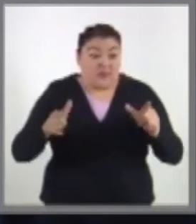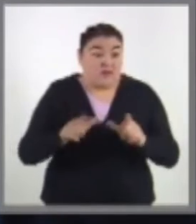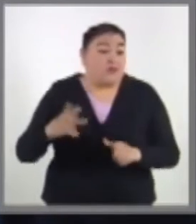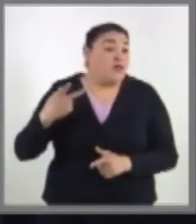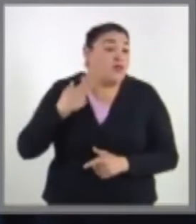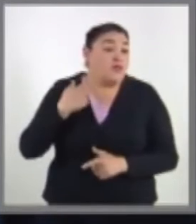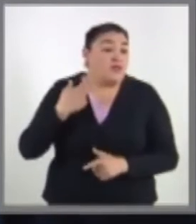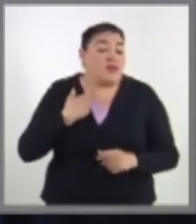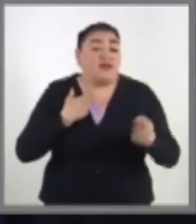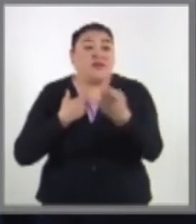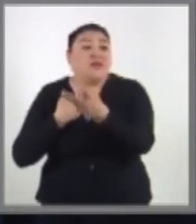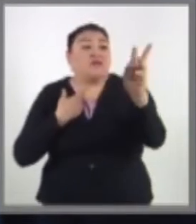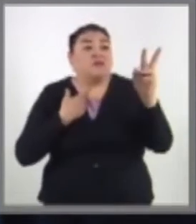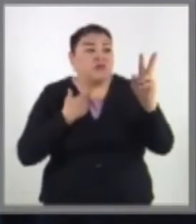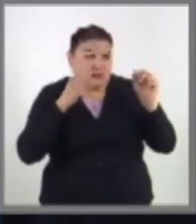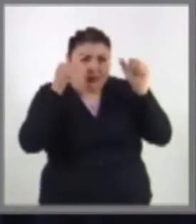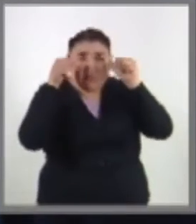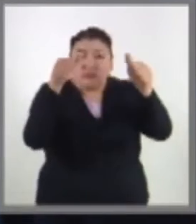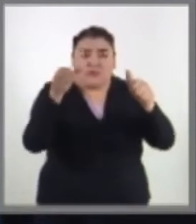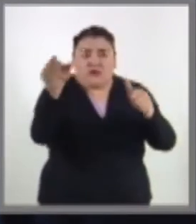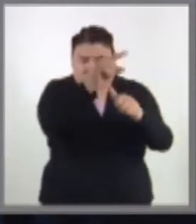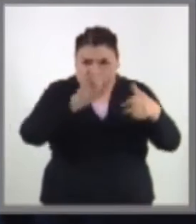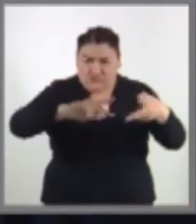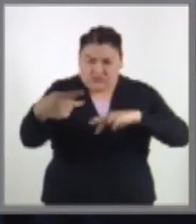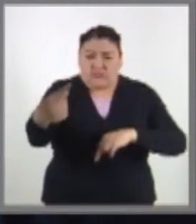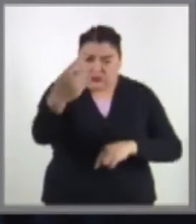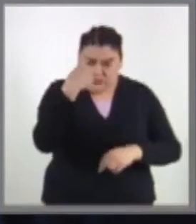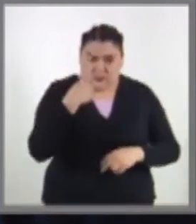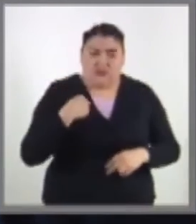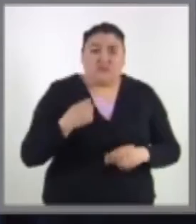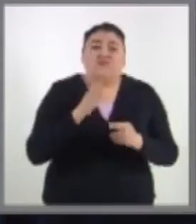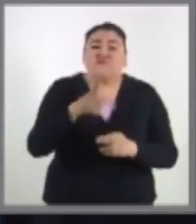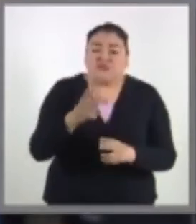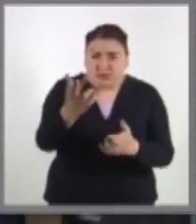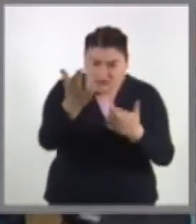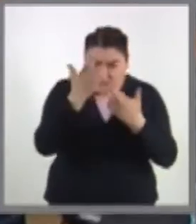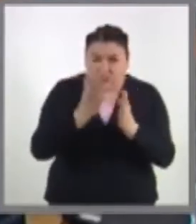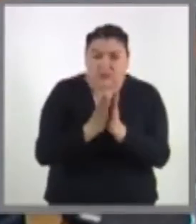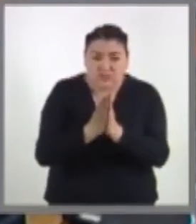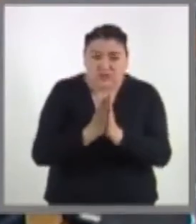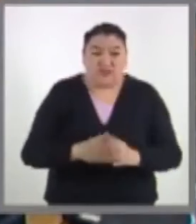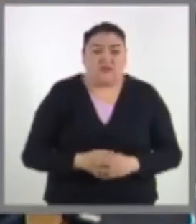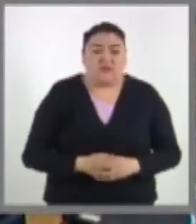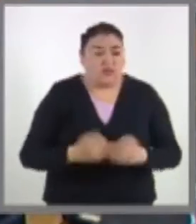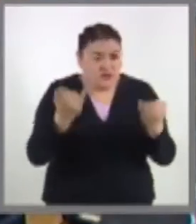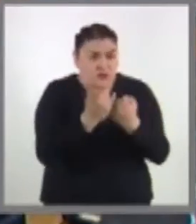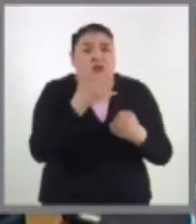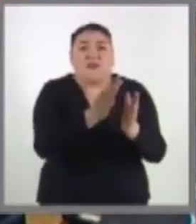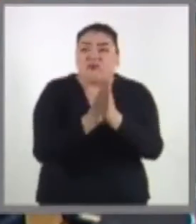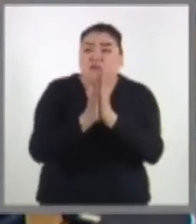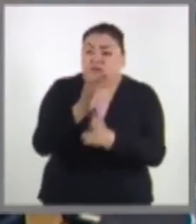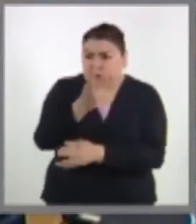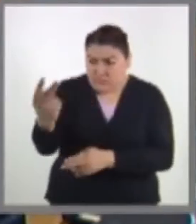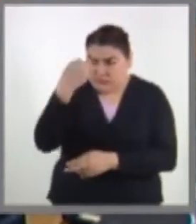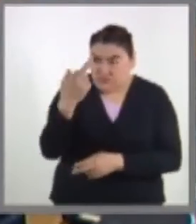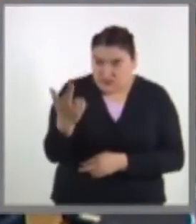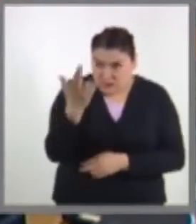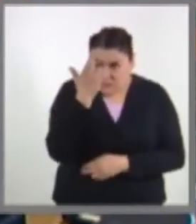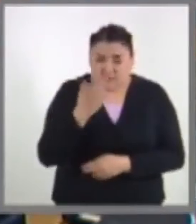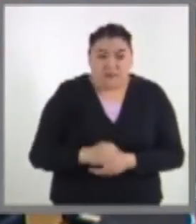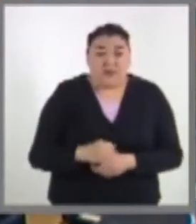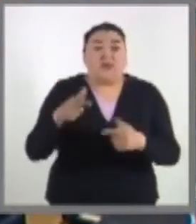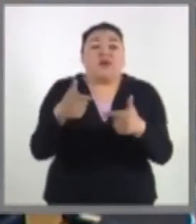escuché, compañeros, les pido a ustedes también que me escuchen, con mucho respeto, se los pido. Este partido